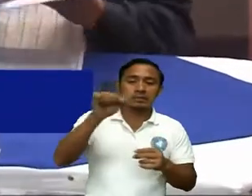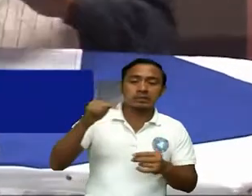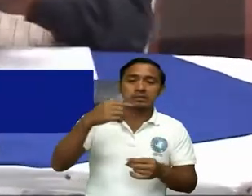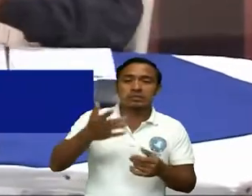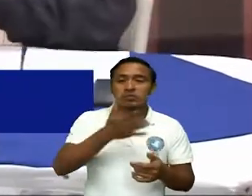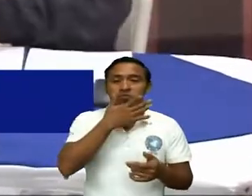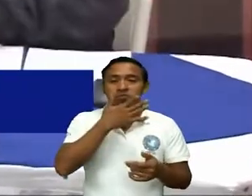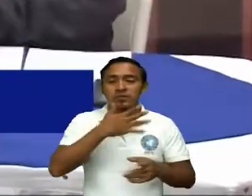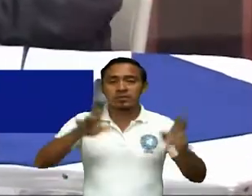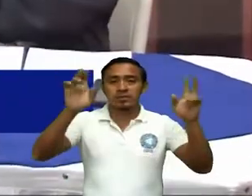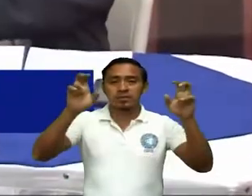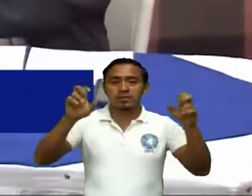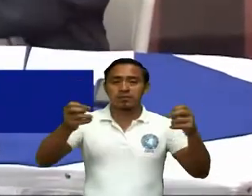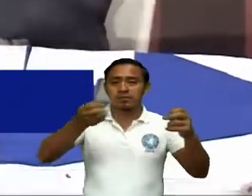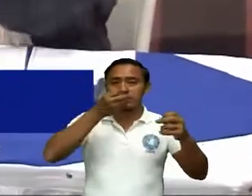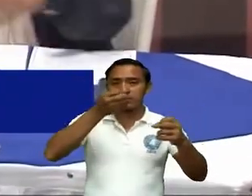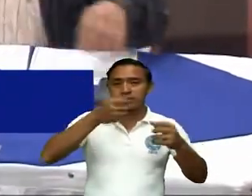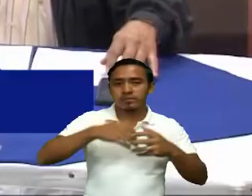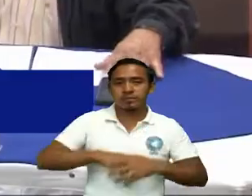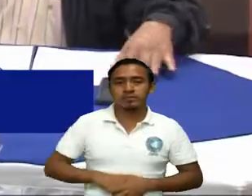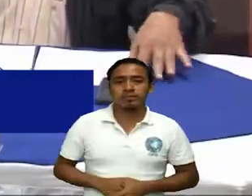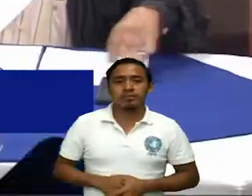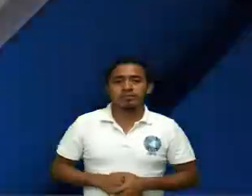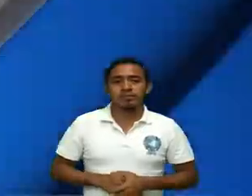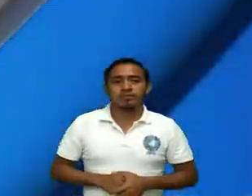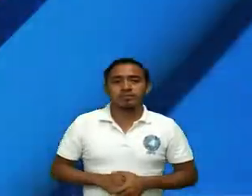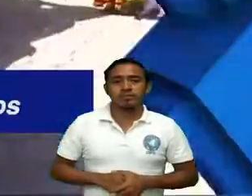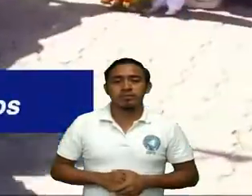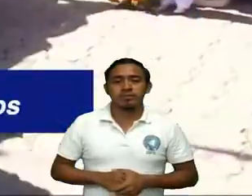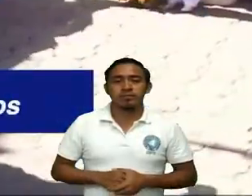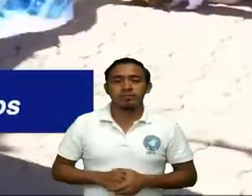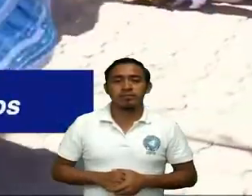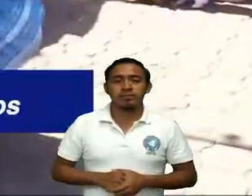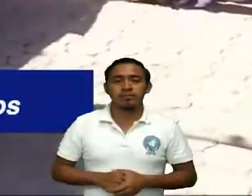en el tema de seguridad alimentaria.